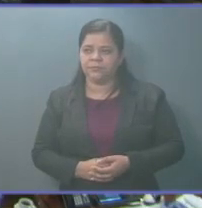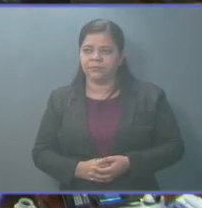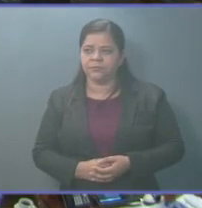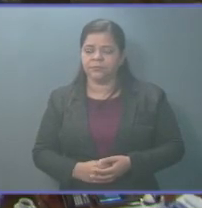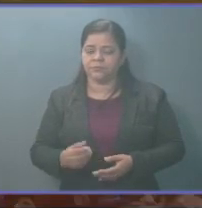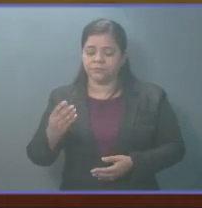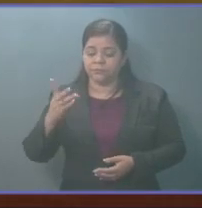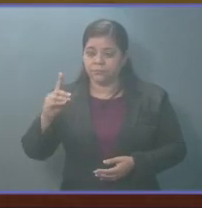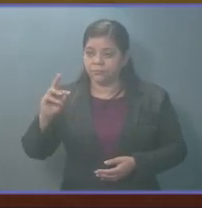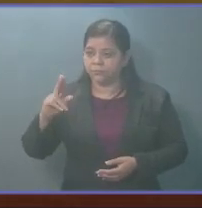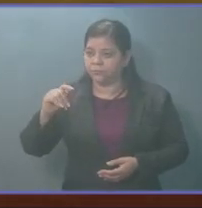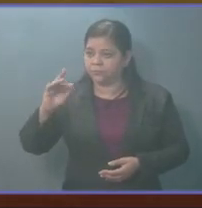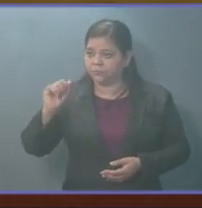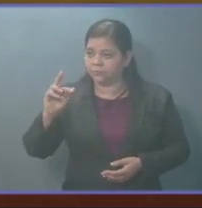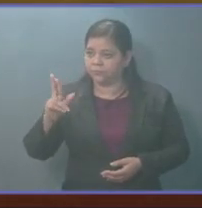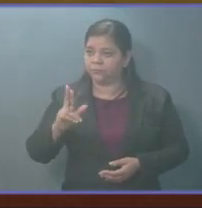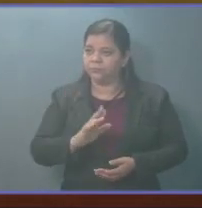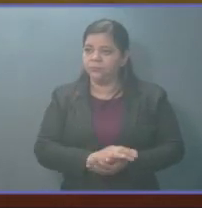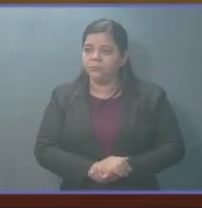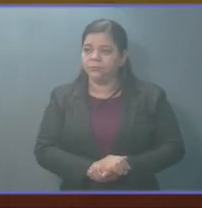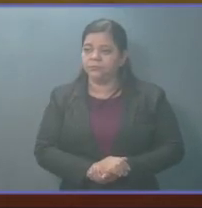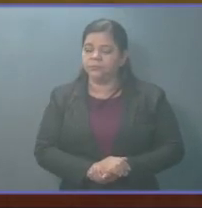Doctor Parker Soto tiene el uso de la palabra.